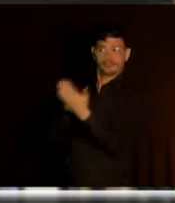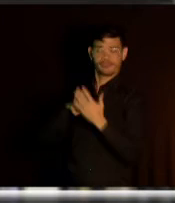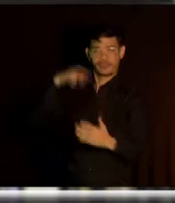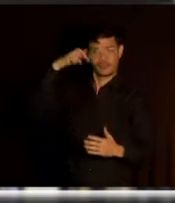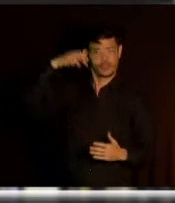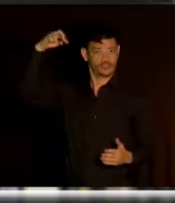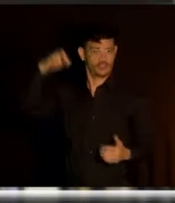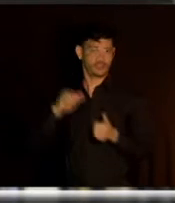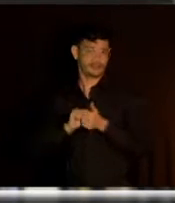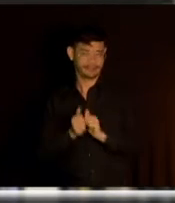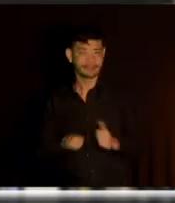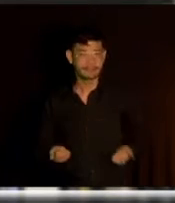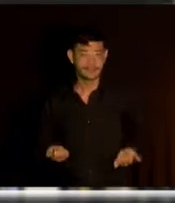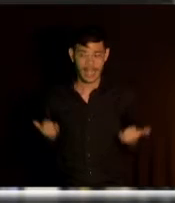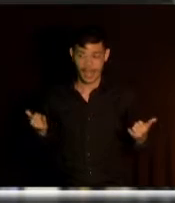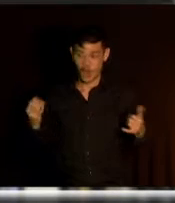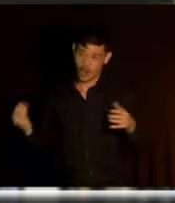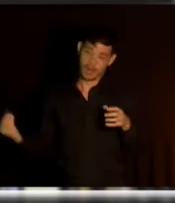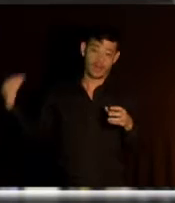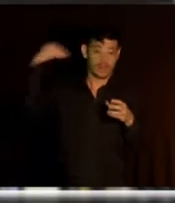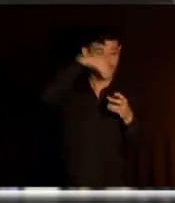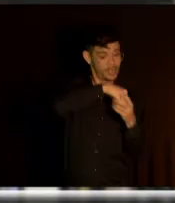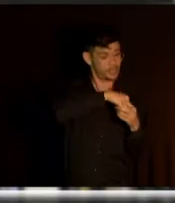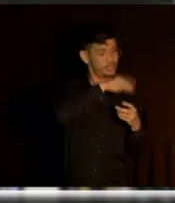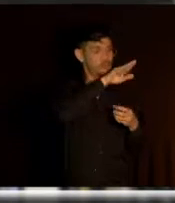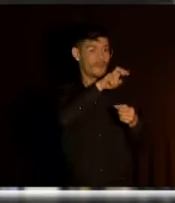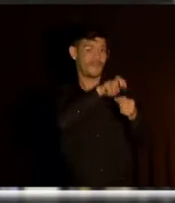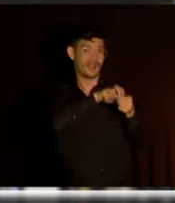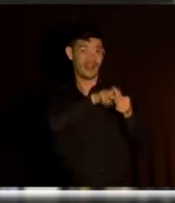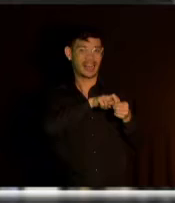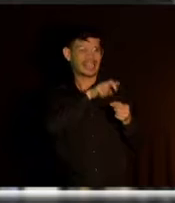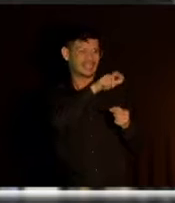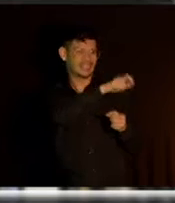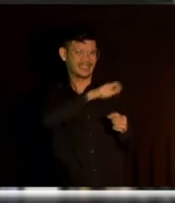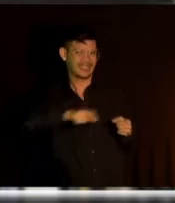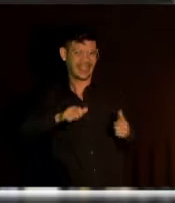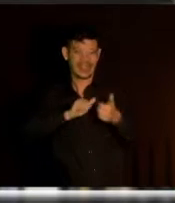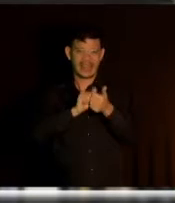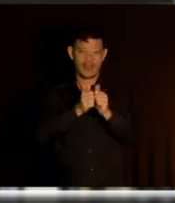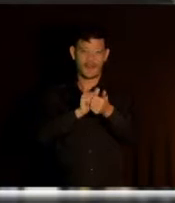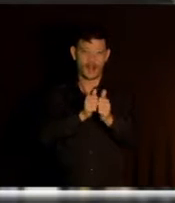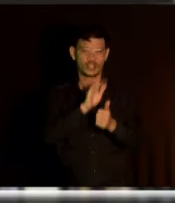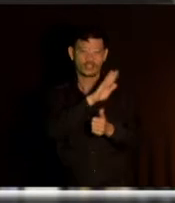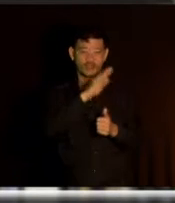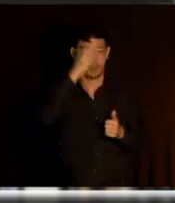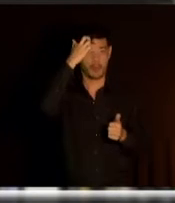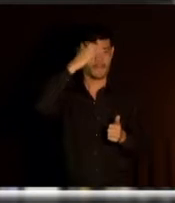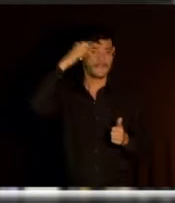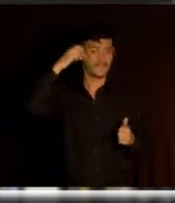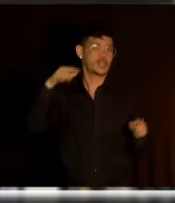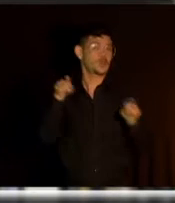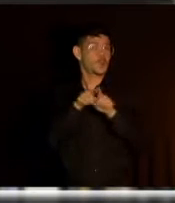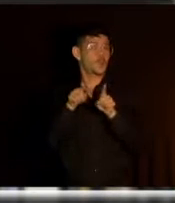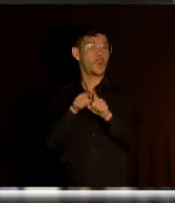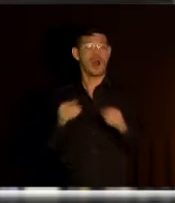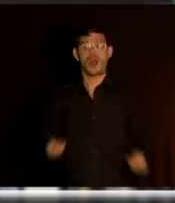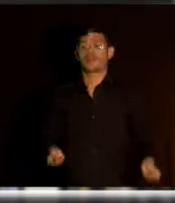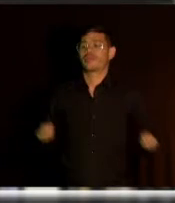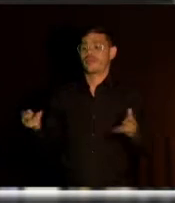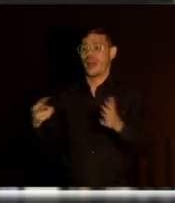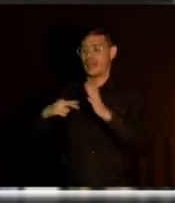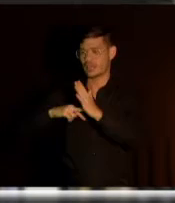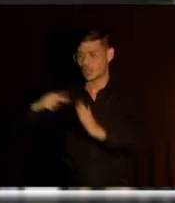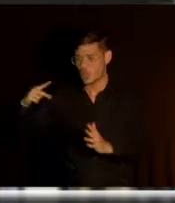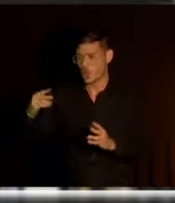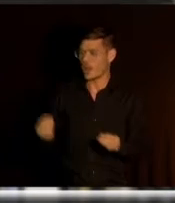de los deportistas profesionales, están recibiendo toda la tecnología y todo el desarrollo que el deporte a nivel mundial